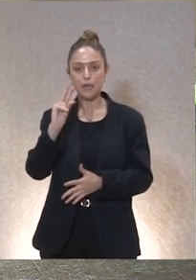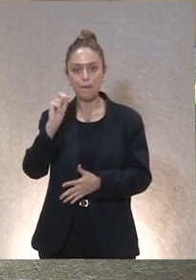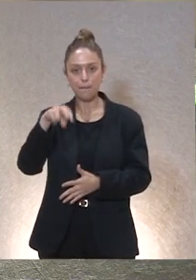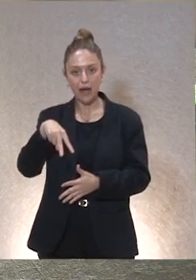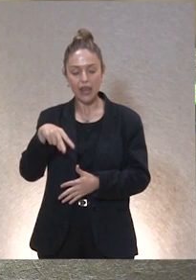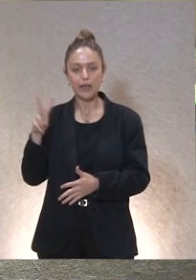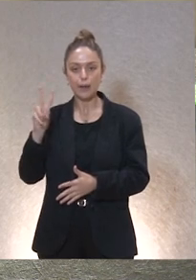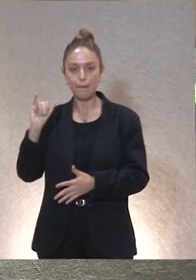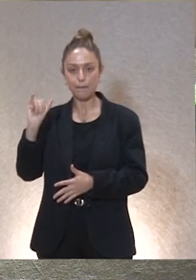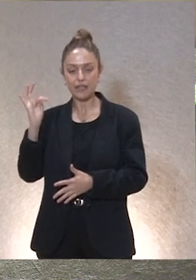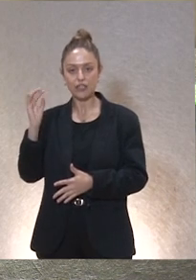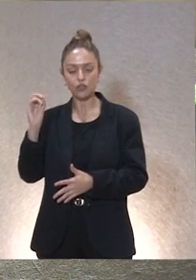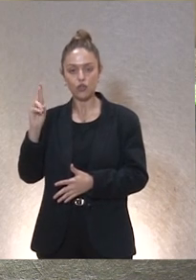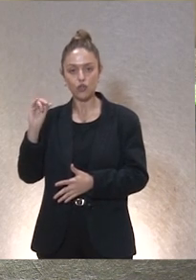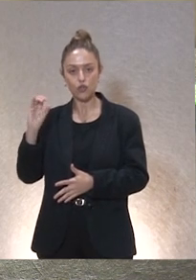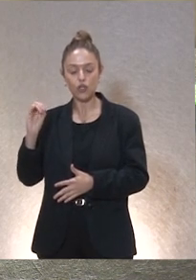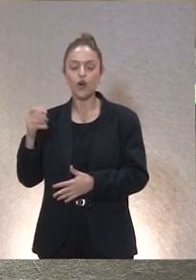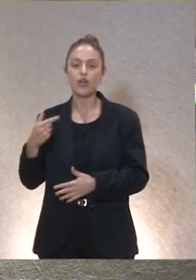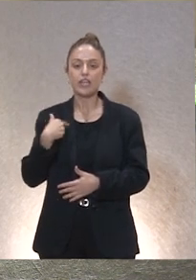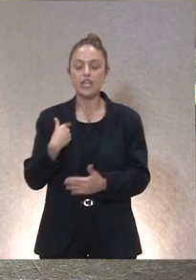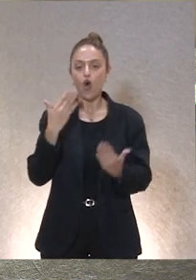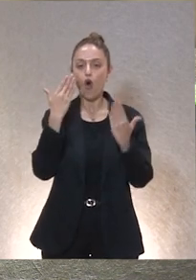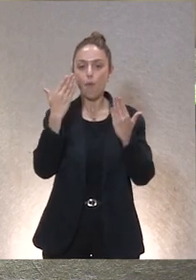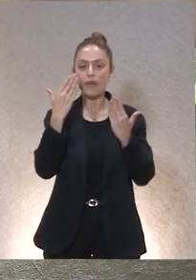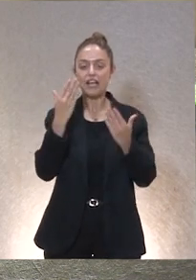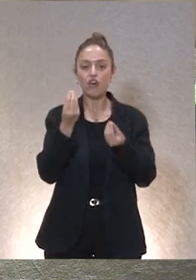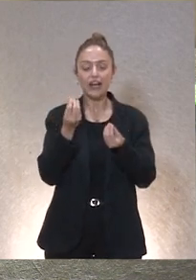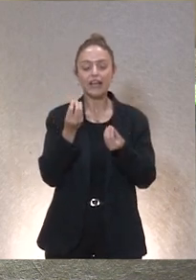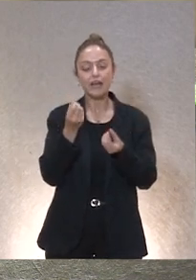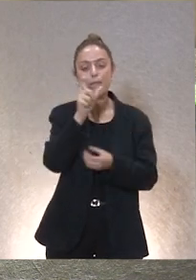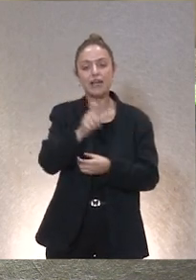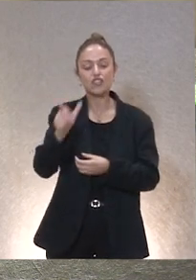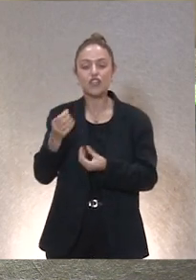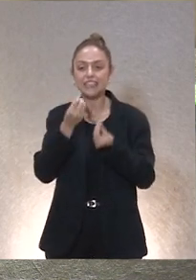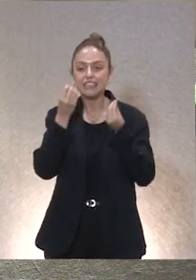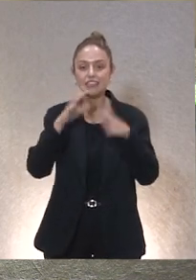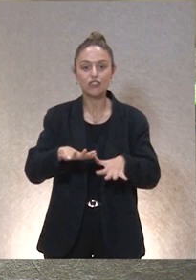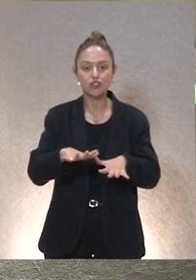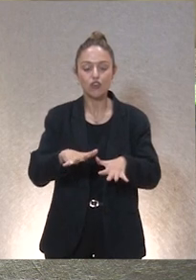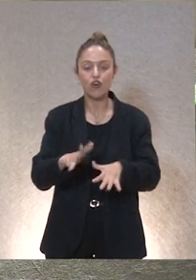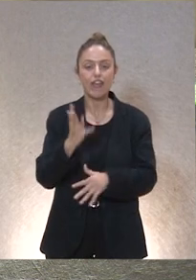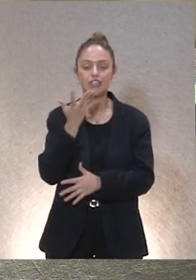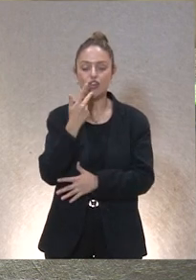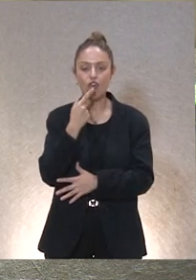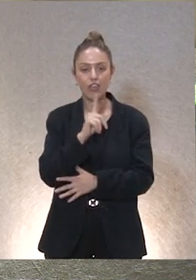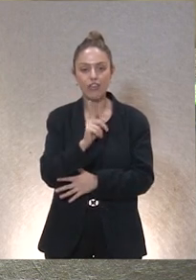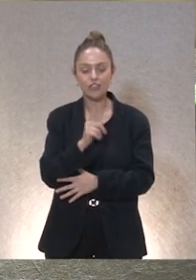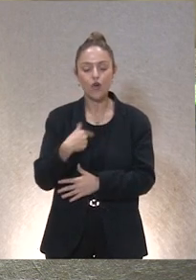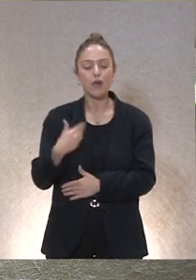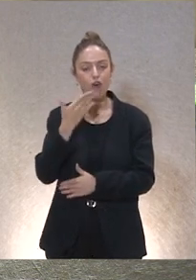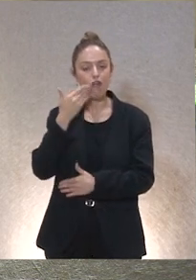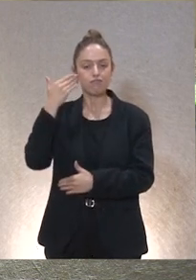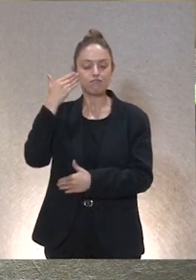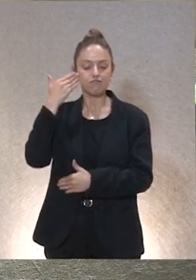también un homenaje a todas las personas cuya historia no se va a saber pero que la vivieron con lealtad y gracias a las